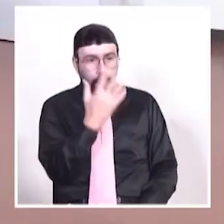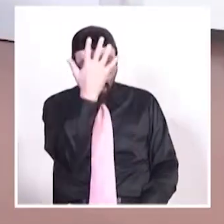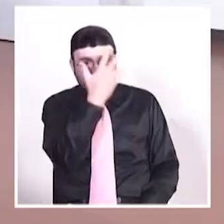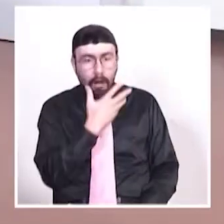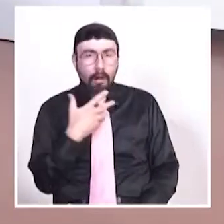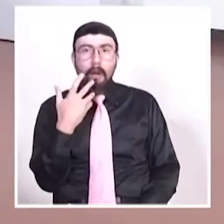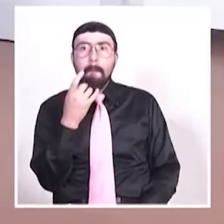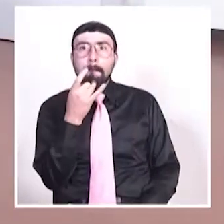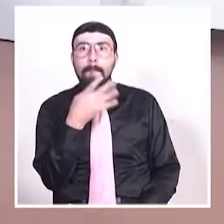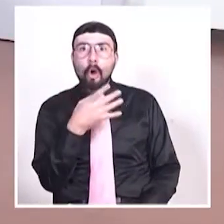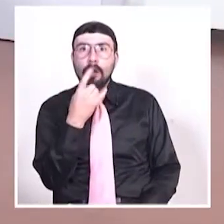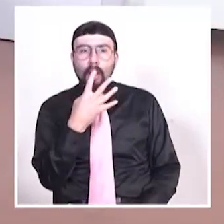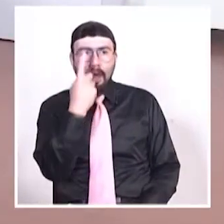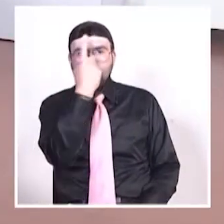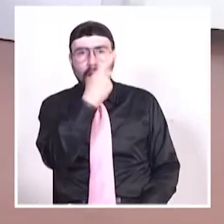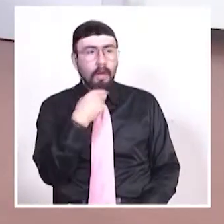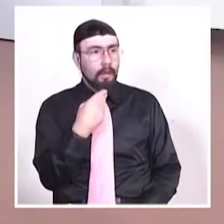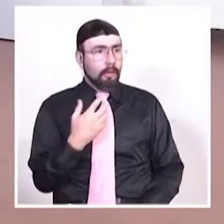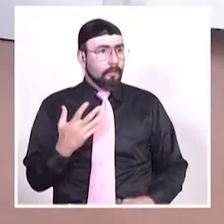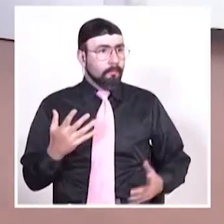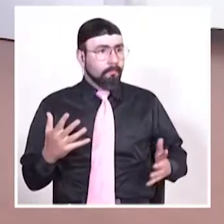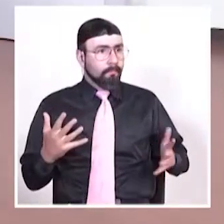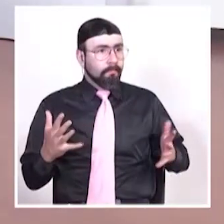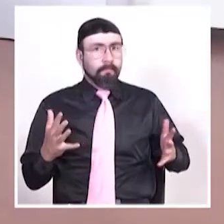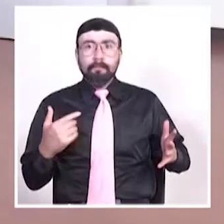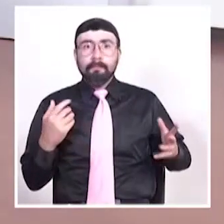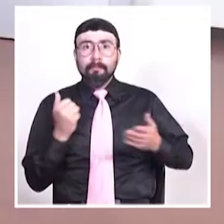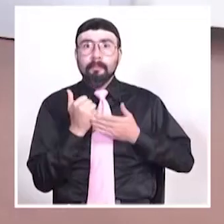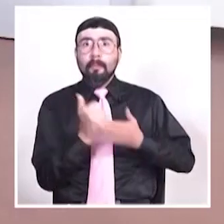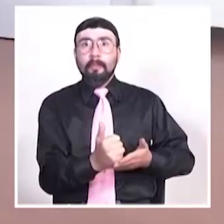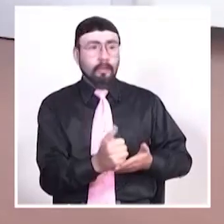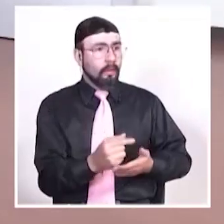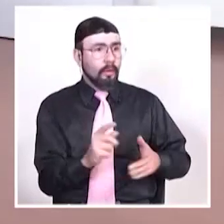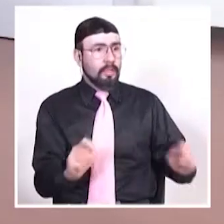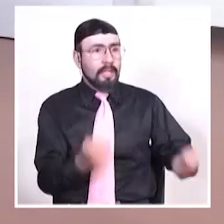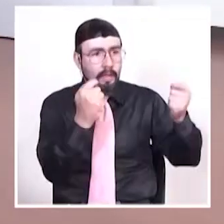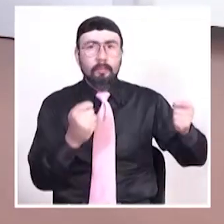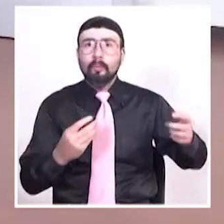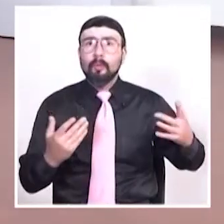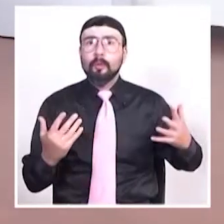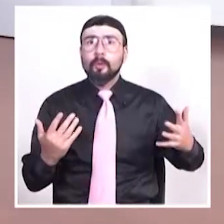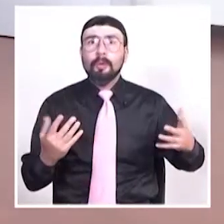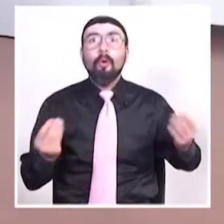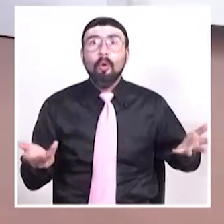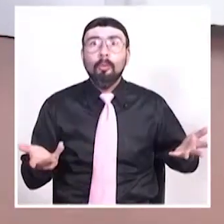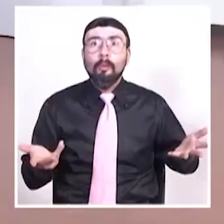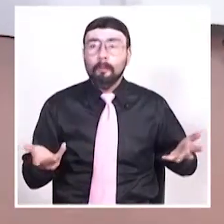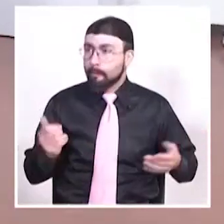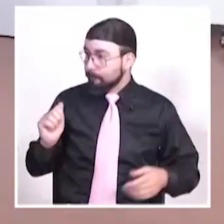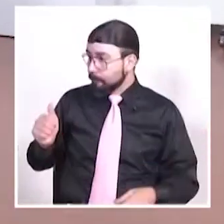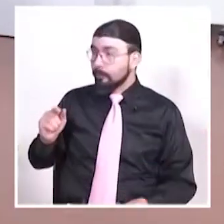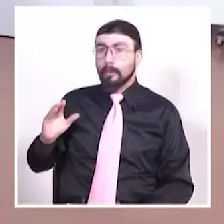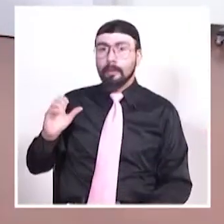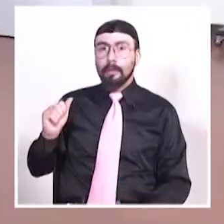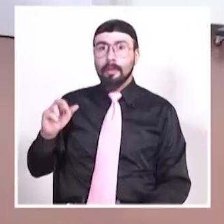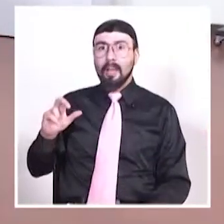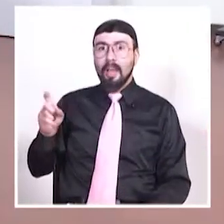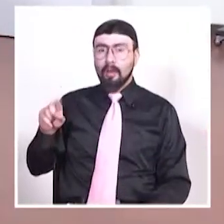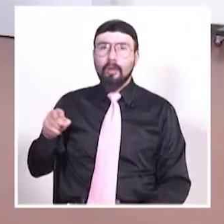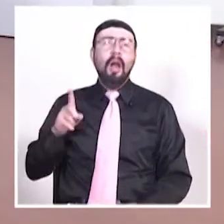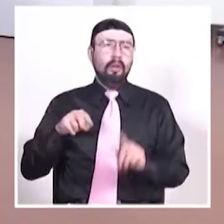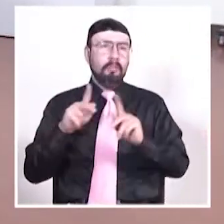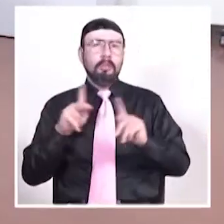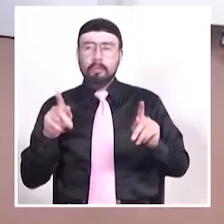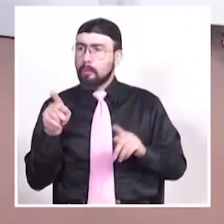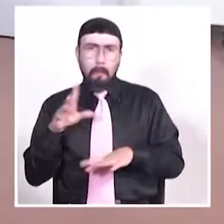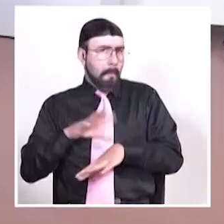morada, y ustedes quisieran salvarle la vida a una persona. Y como lo dijo el doctor Carlos Hader, muchos se entrenan para eso sin